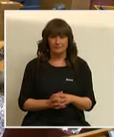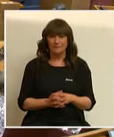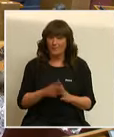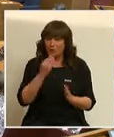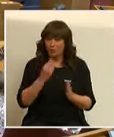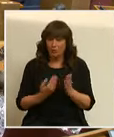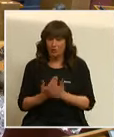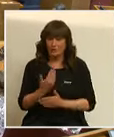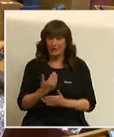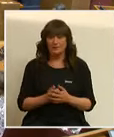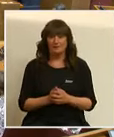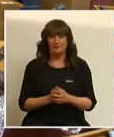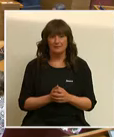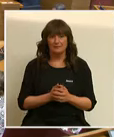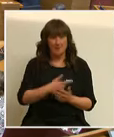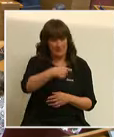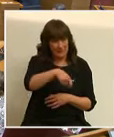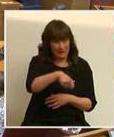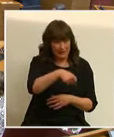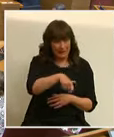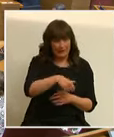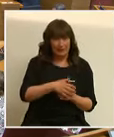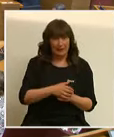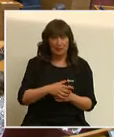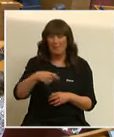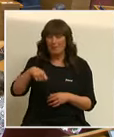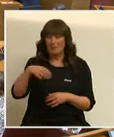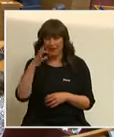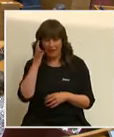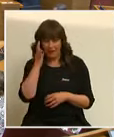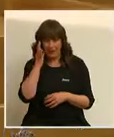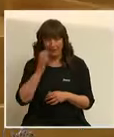Buenos días, presidente, presidenta,